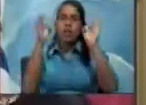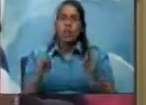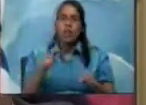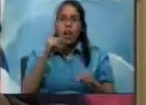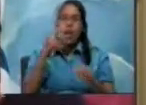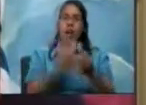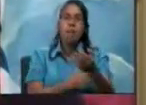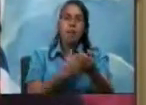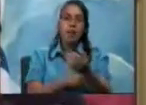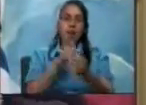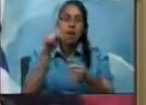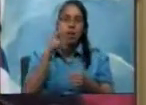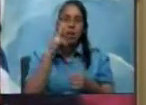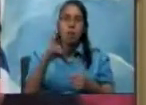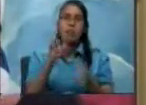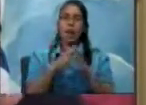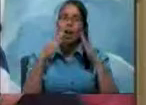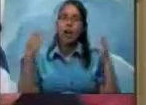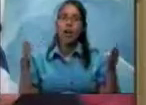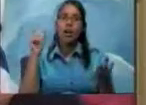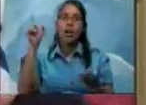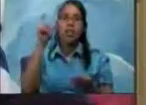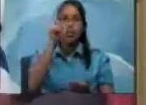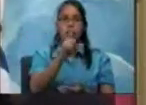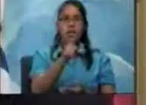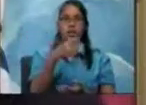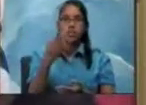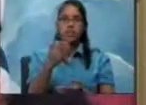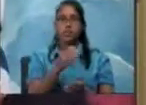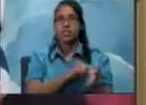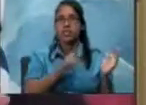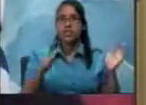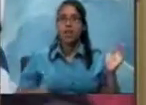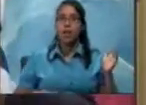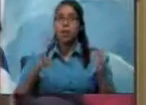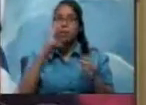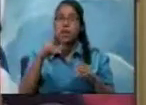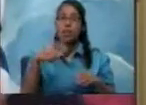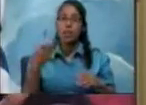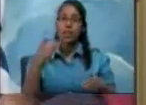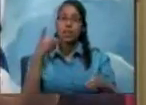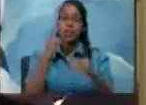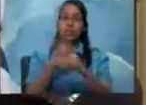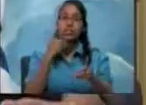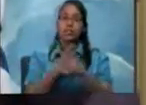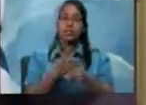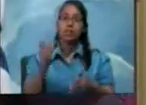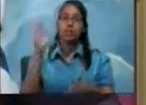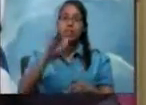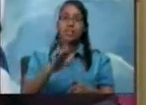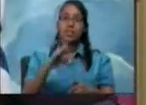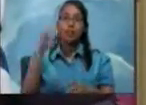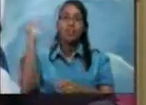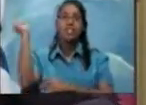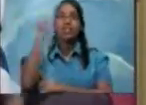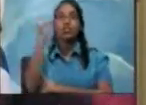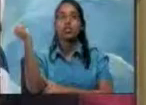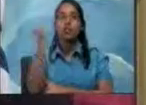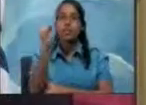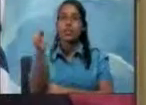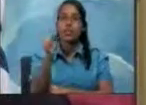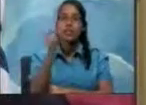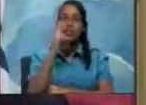hermanos aquí vemos una gran enseñanza el señor viendo que los discípulos estaban en desobediencia